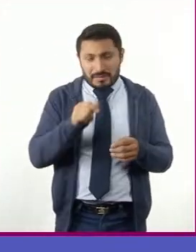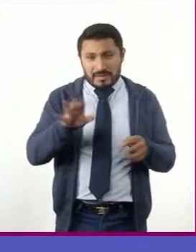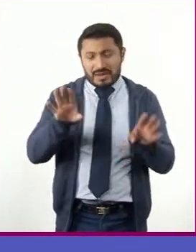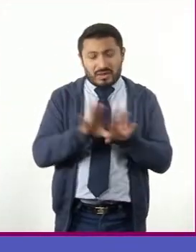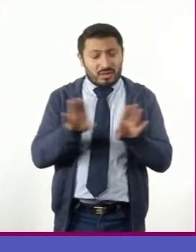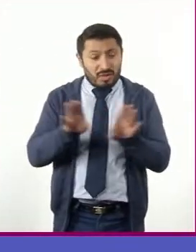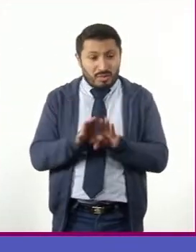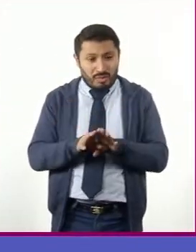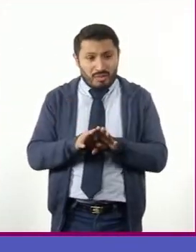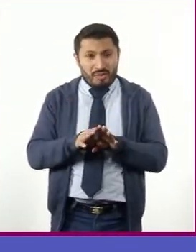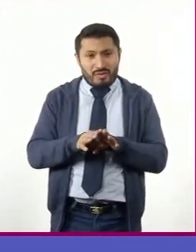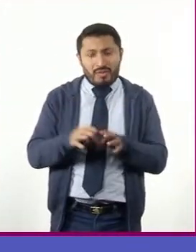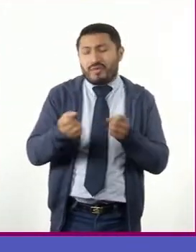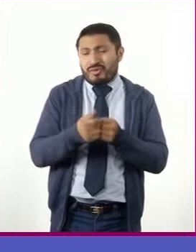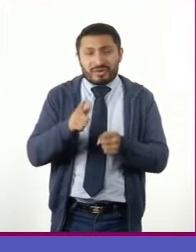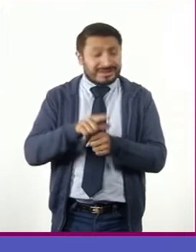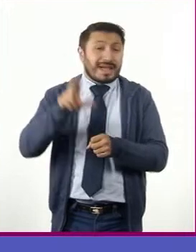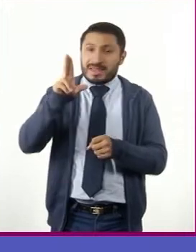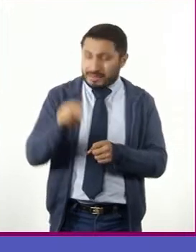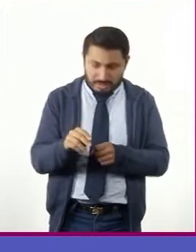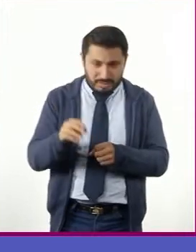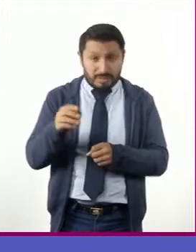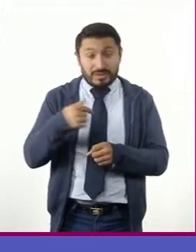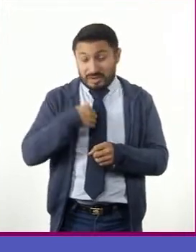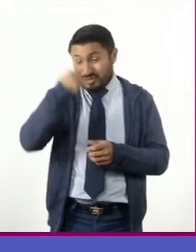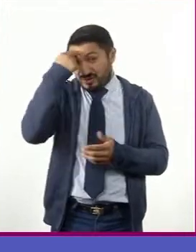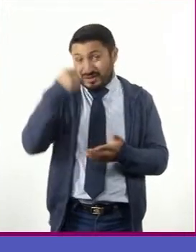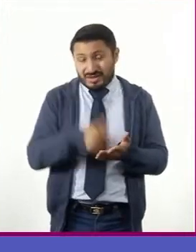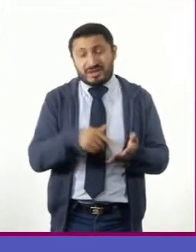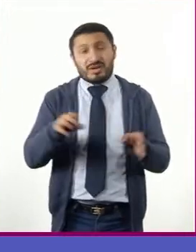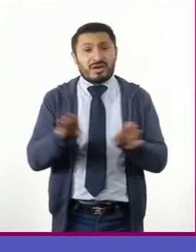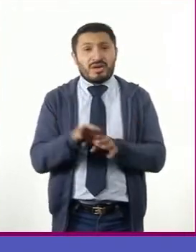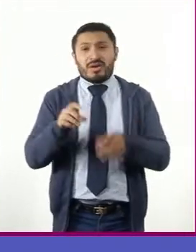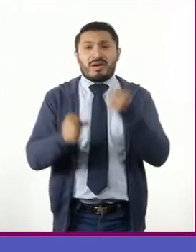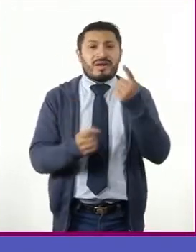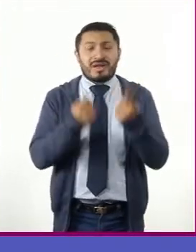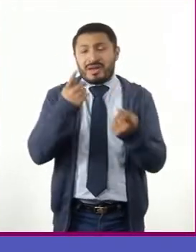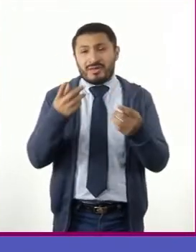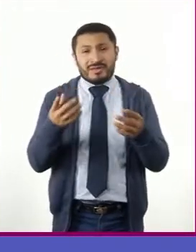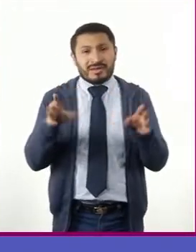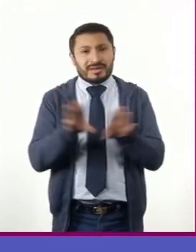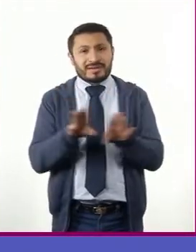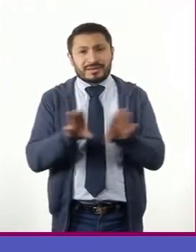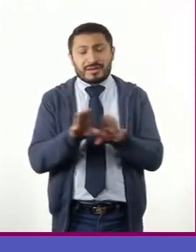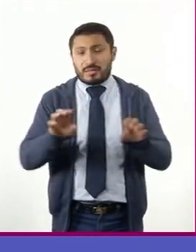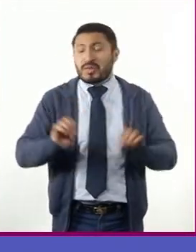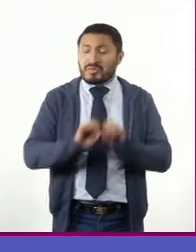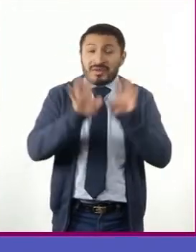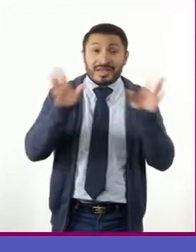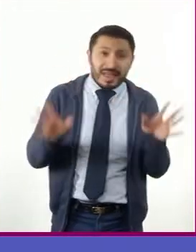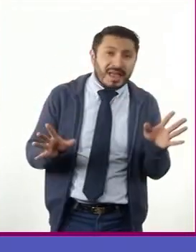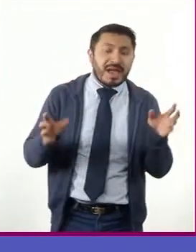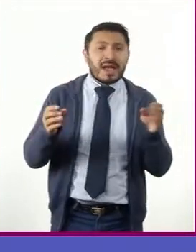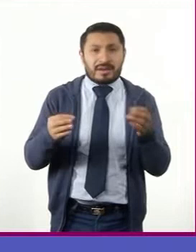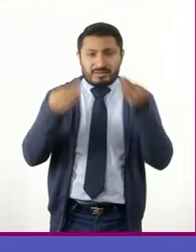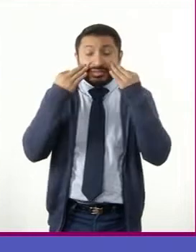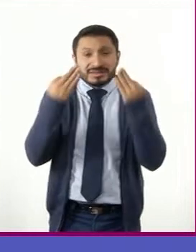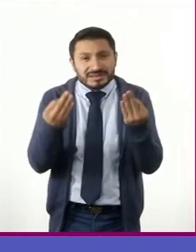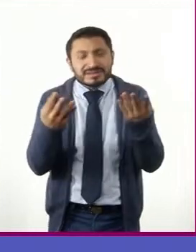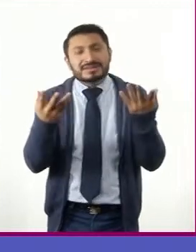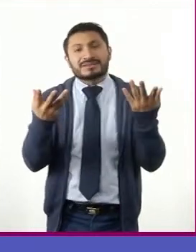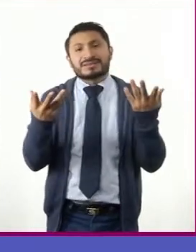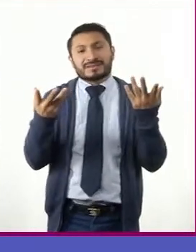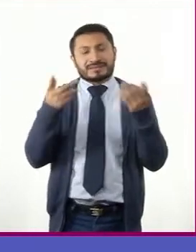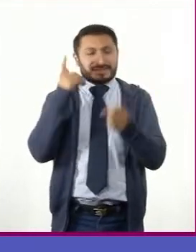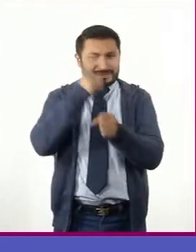aspectos eminentemente sociales. Por eso creo que en algunas es mucho más claro o mucho más evidente